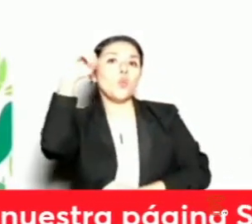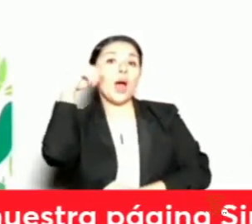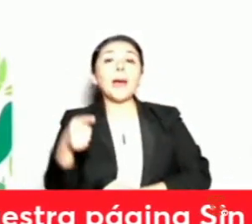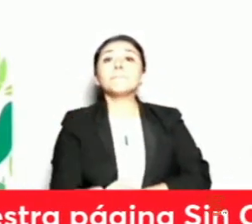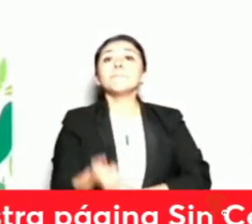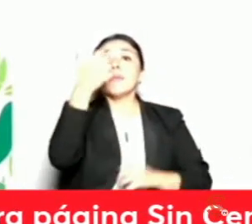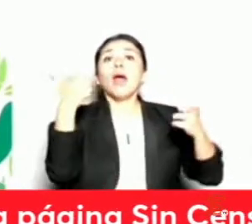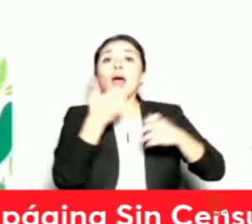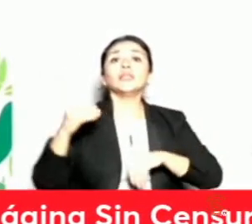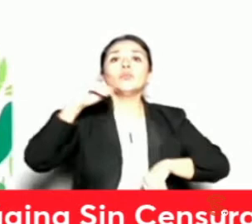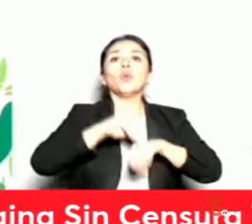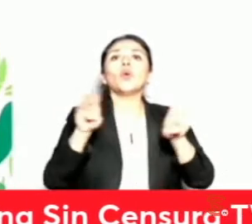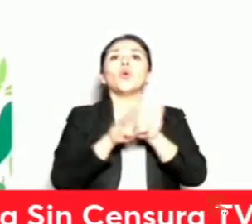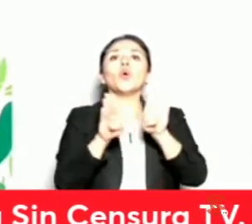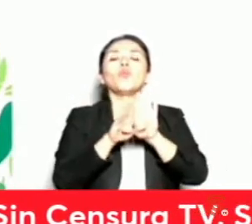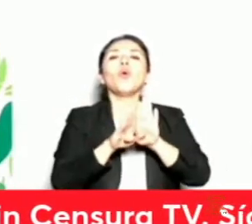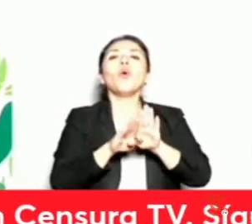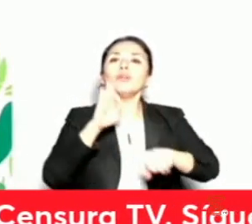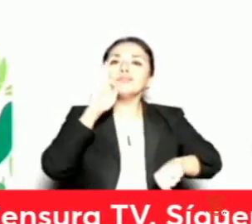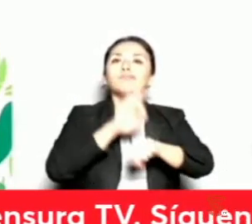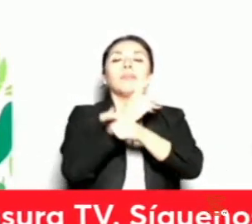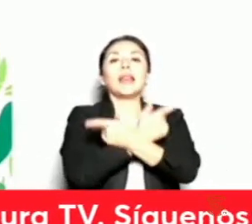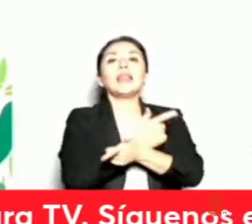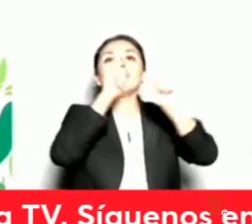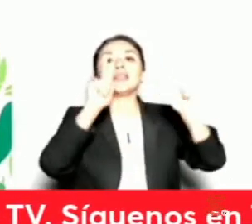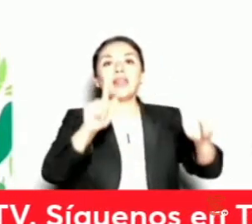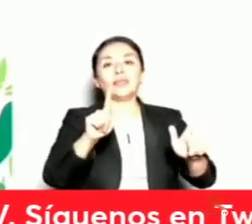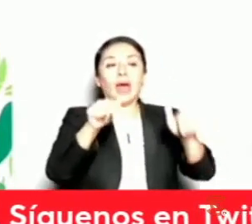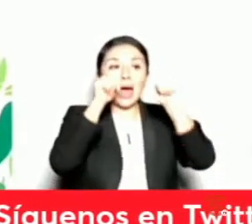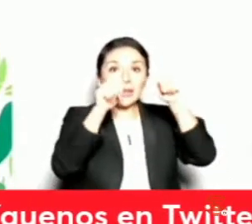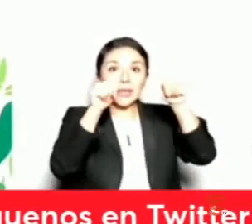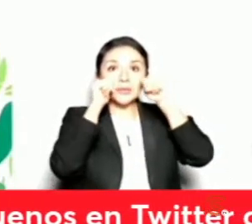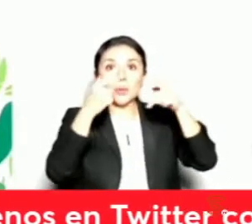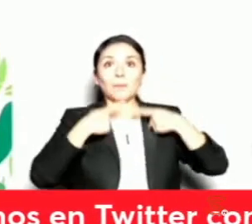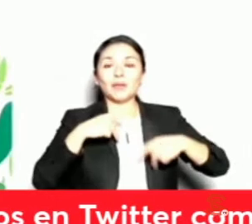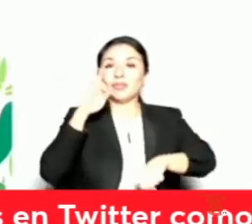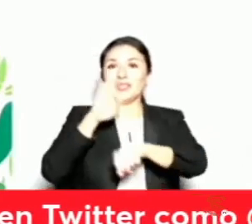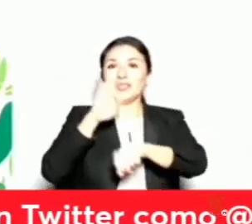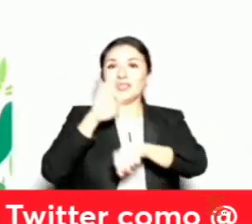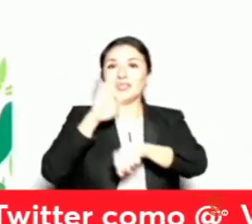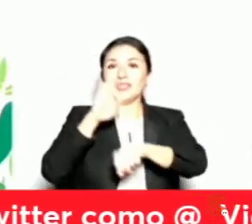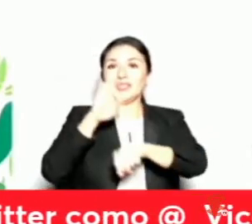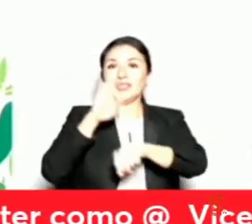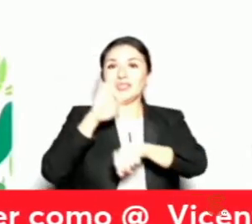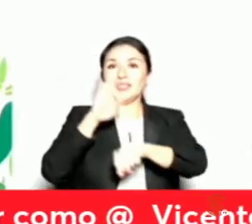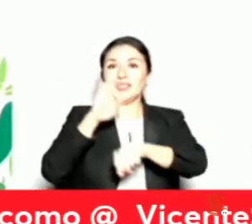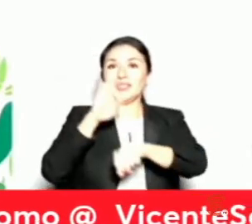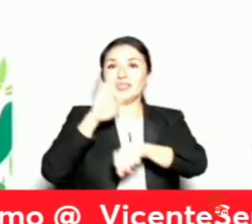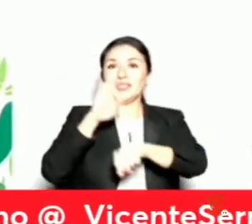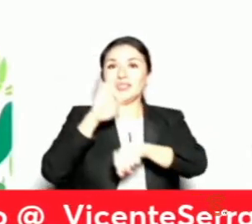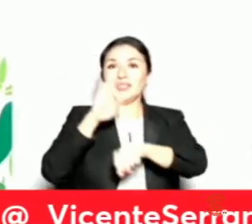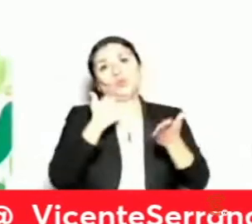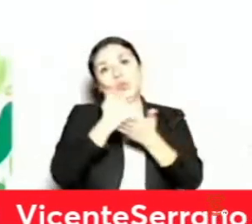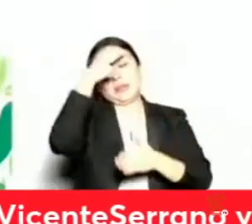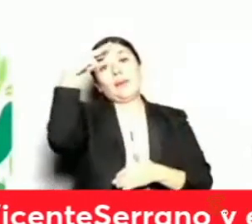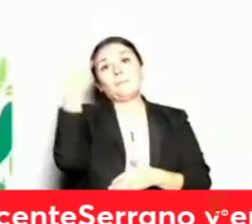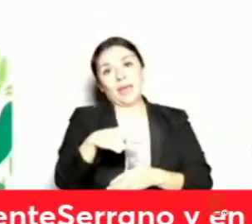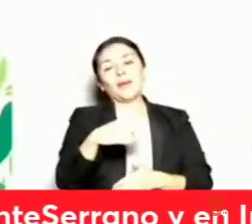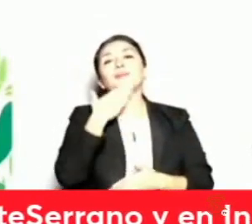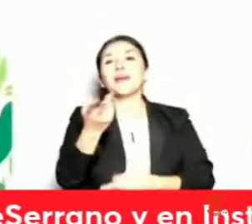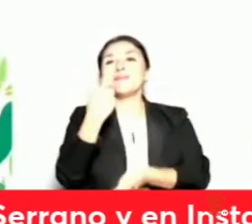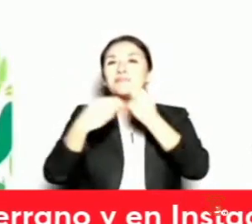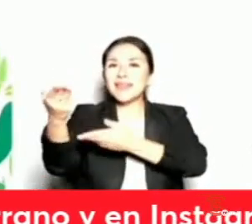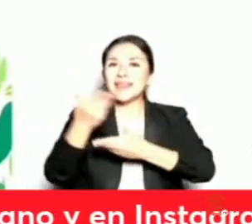de la figura de relatora de libertad de expresión y atención a defensores en la Comisión de Derechos Humanos de la Ciudad de México.